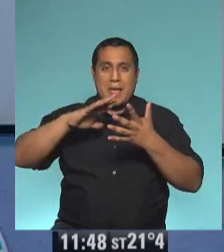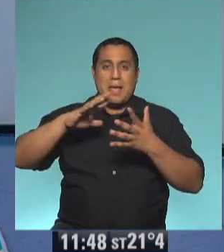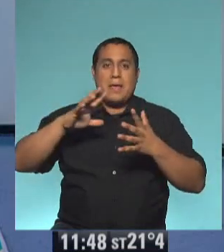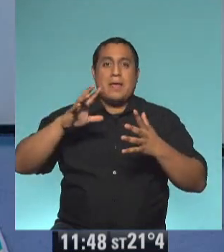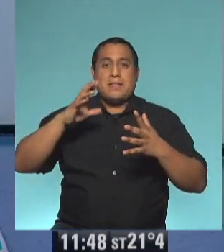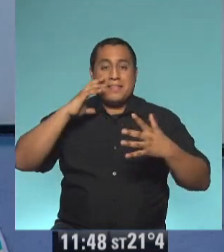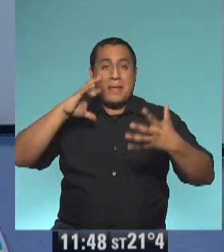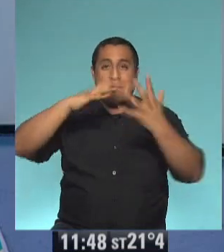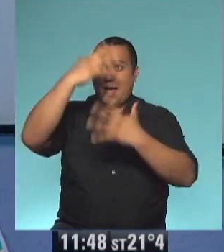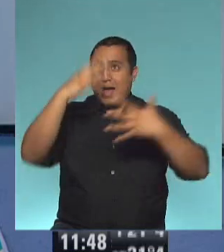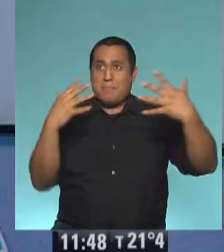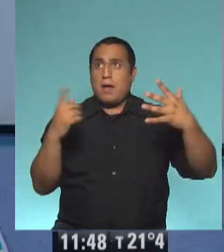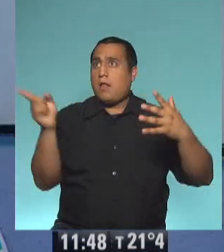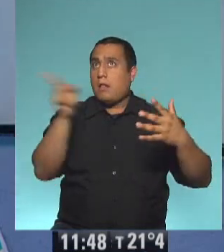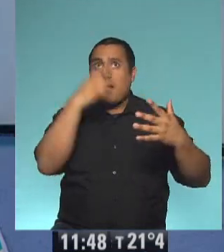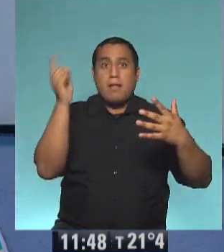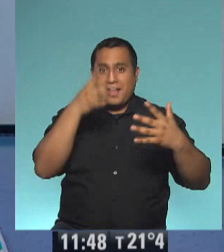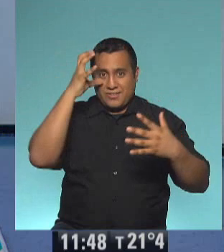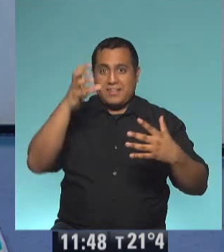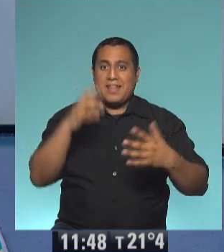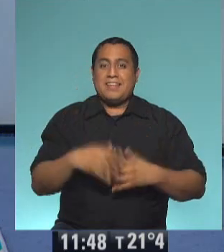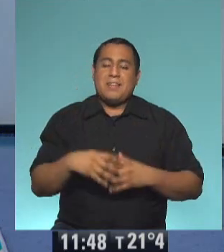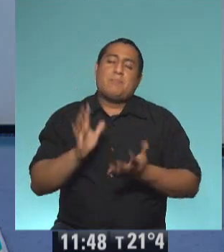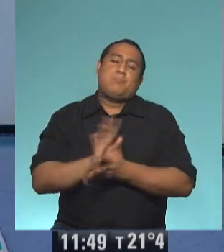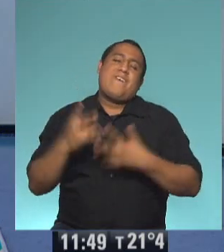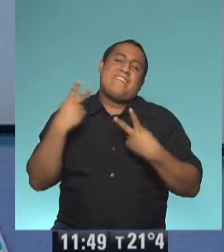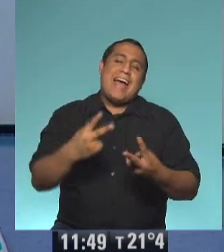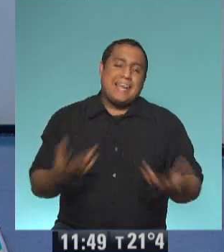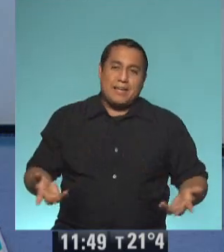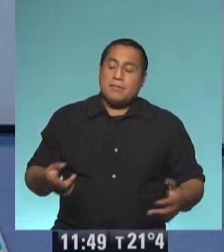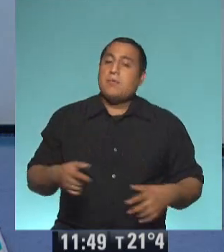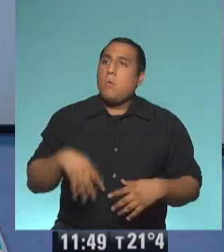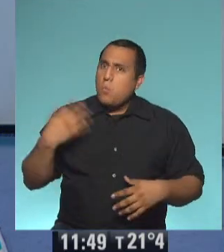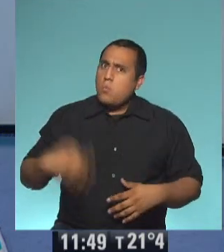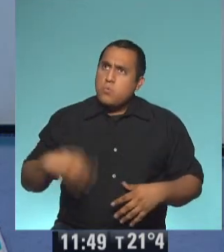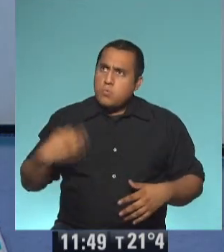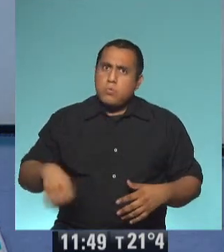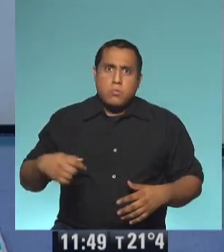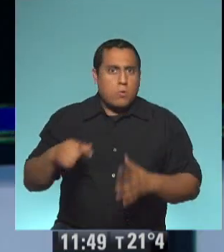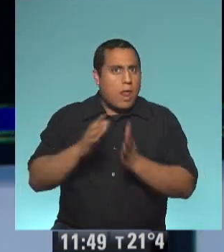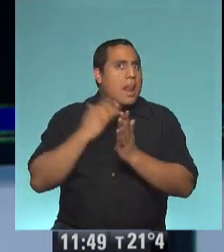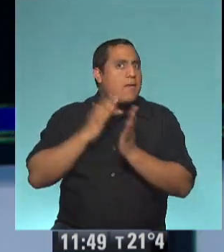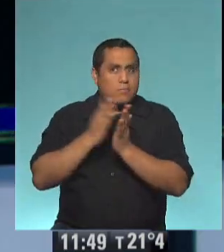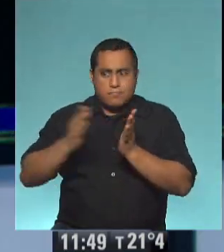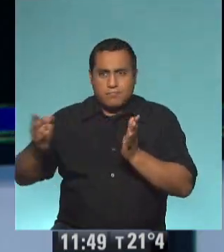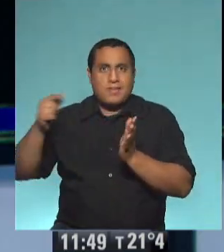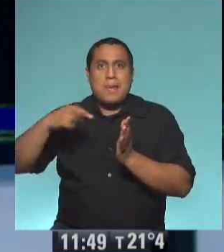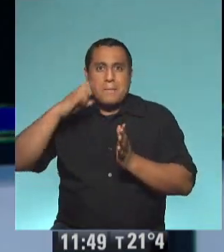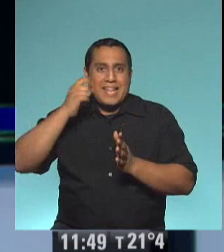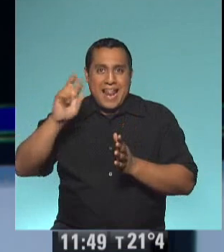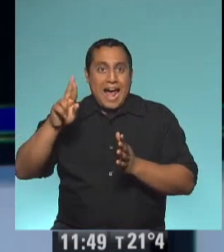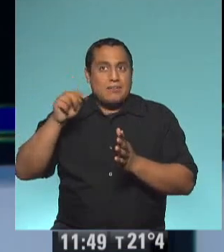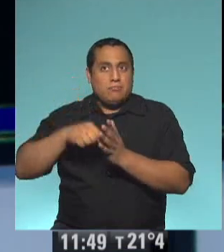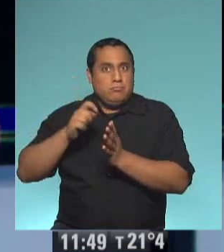en la pantalla? La quisimos copiar a Pilar, más o menos nos salió, Emi, pero qué bueno. Ahora me da muchas ganas de leer esta colección, bueno, ¿eh? Toda la colección,